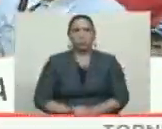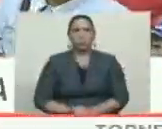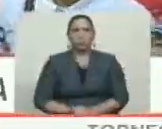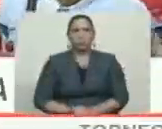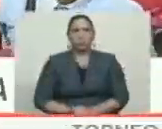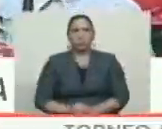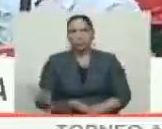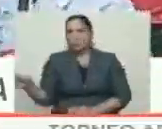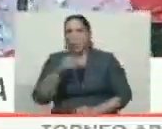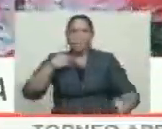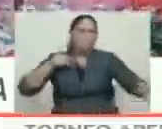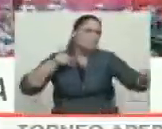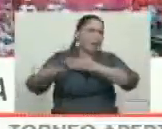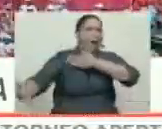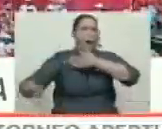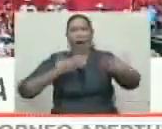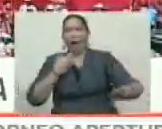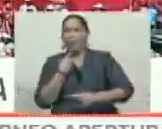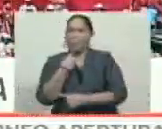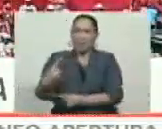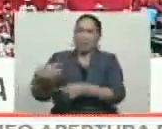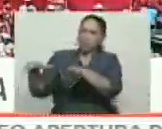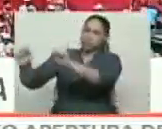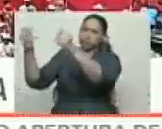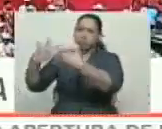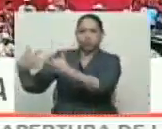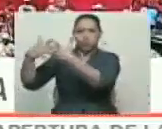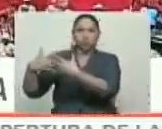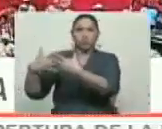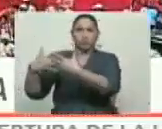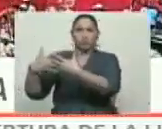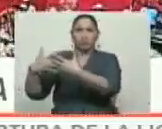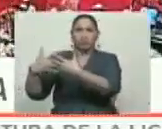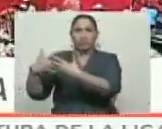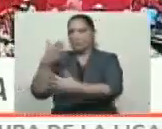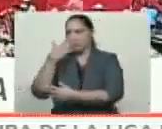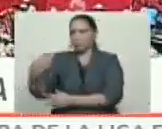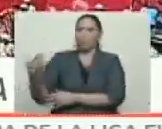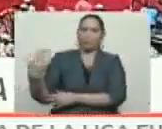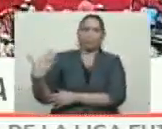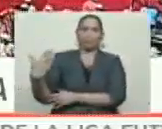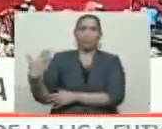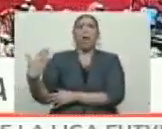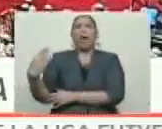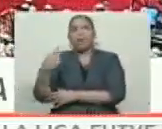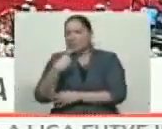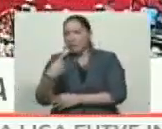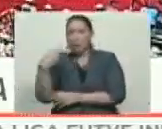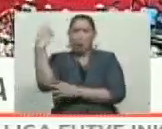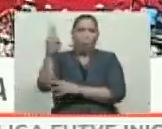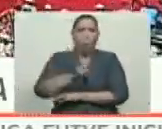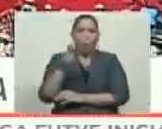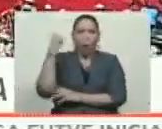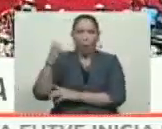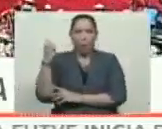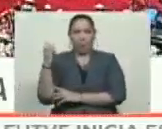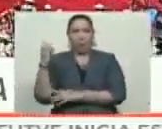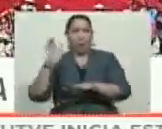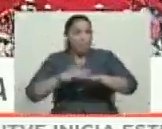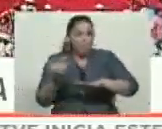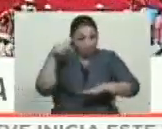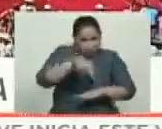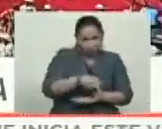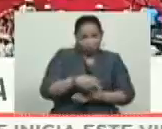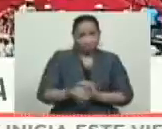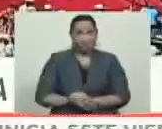No nos importa lo que diga el imperio, no nos importa lo que diga la Unión Europea, porque al fin de